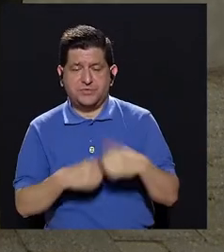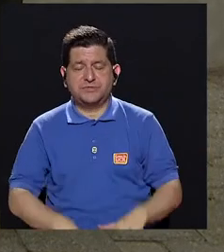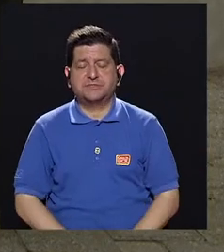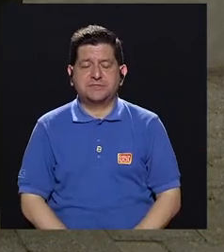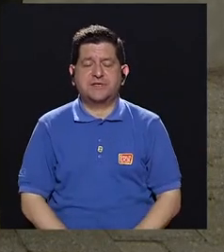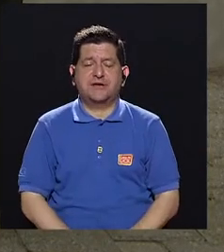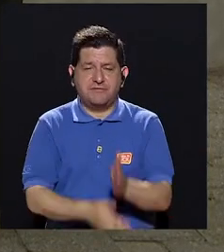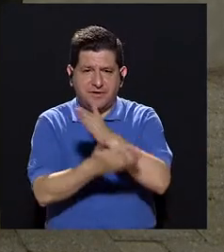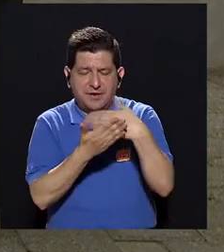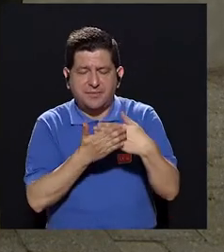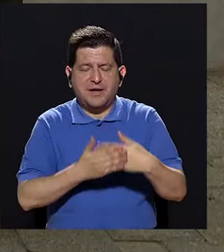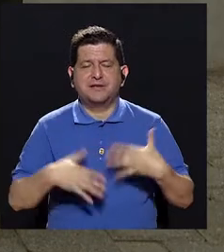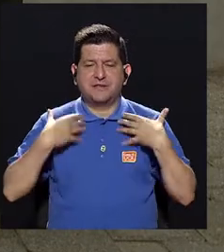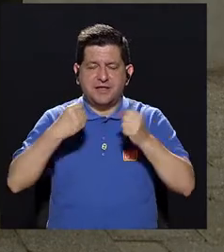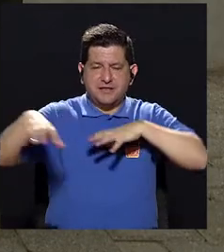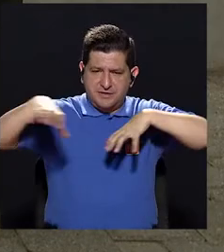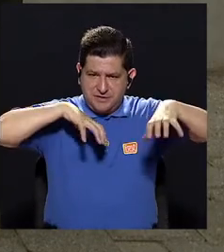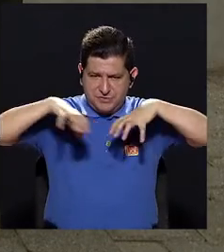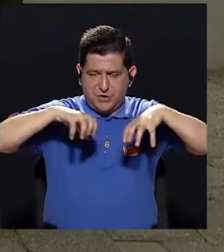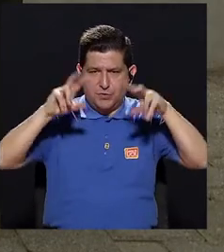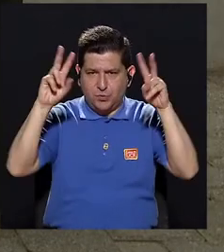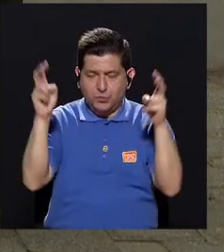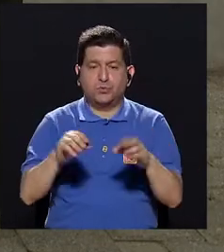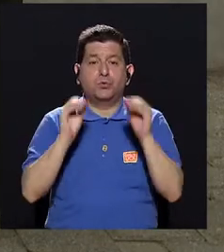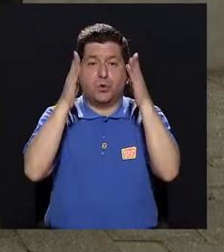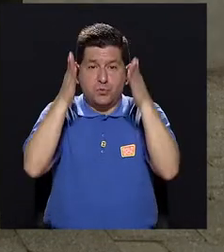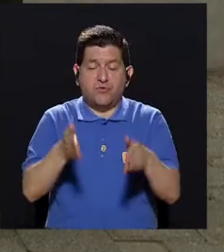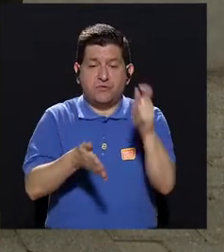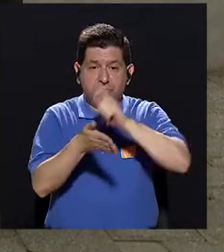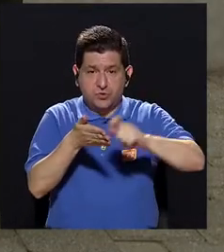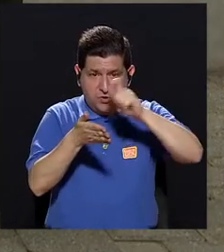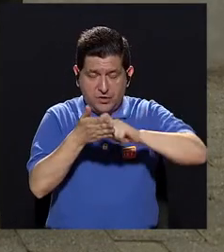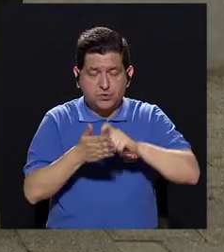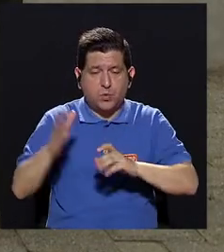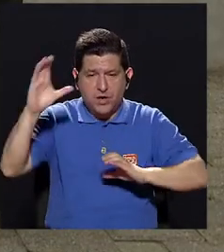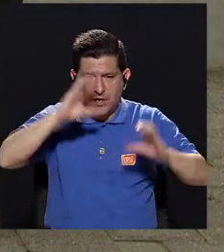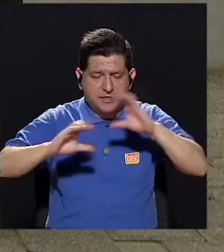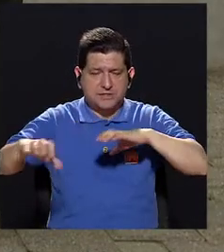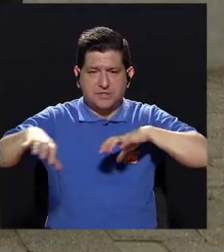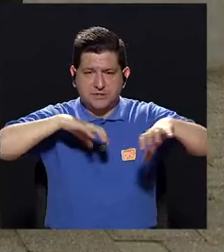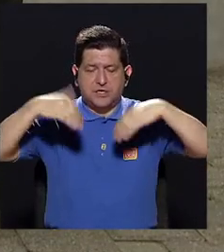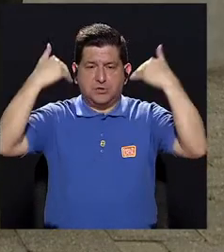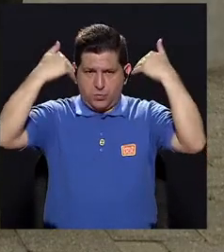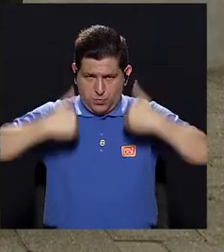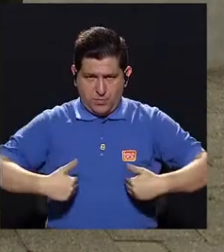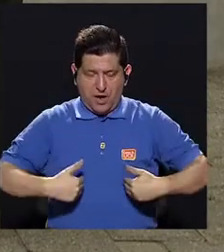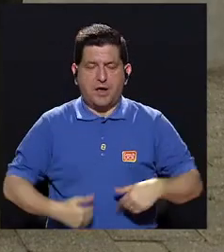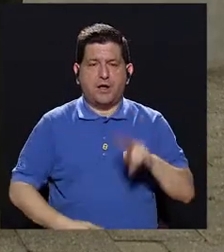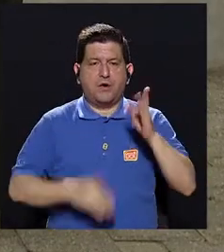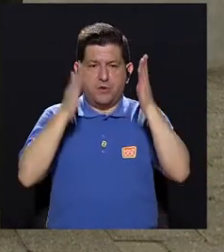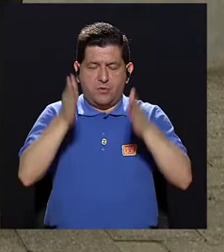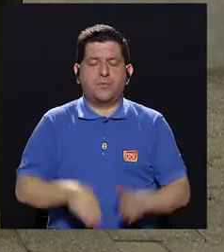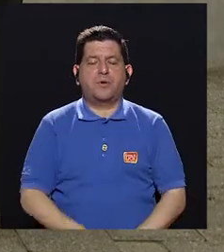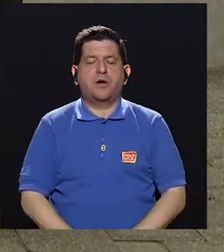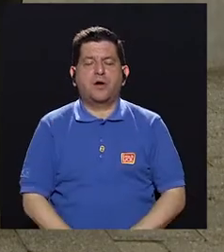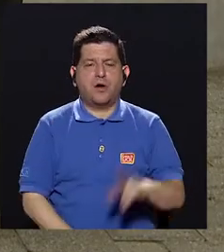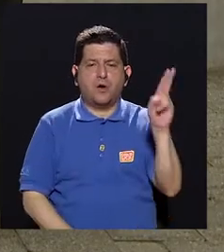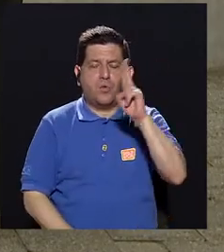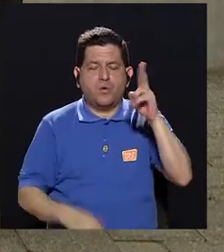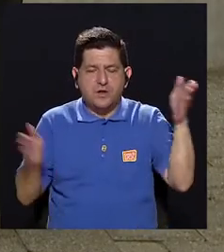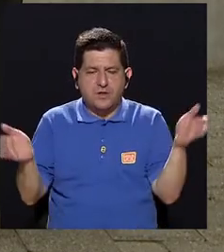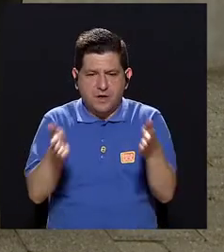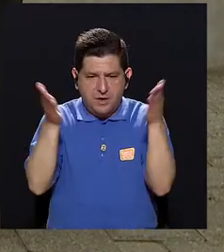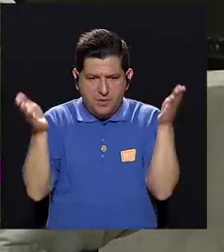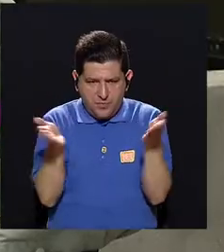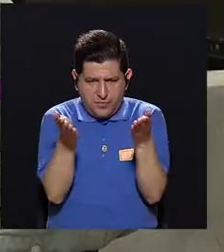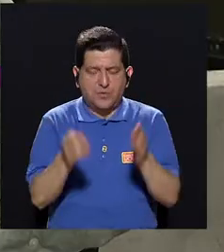la sección de salud del movimiento y además pues profesor de la Escuela de Ciencias del Movimiento Humano y compañero de la Unidad de Promoción de